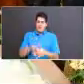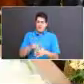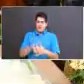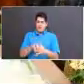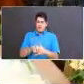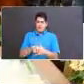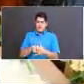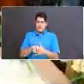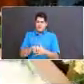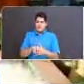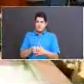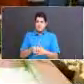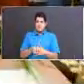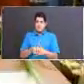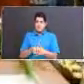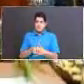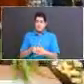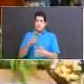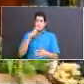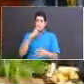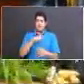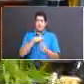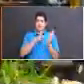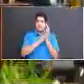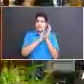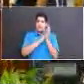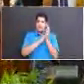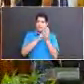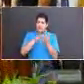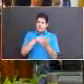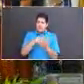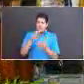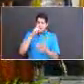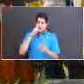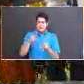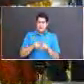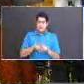Incluyendo a los hermanos de danza y los hermanos de alabanza también.